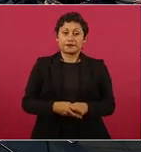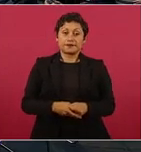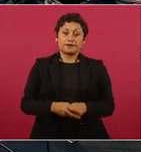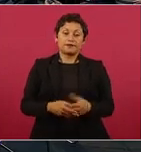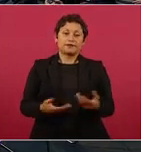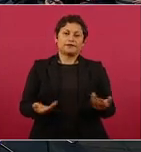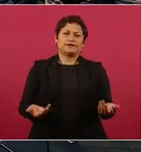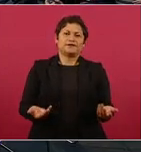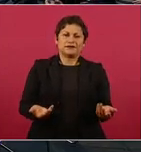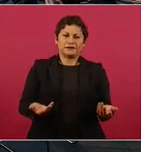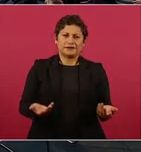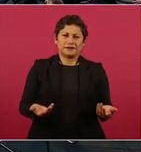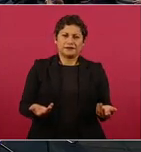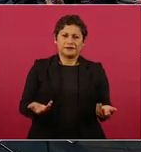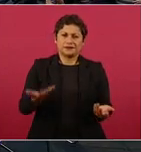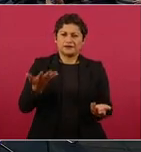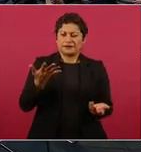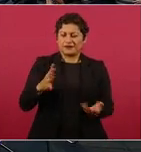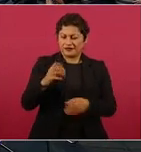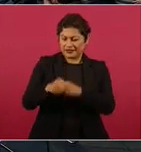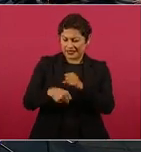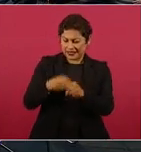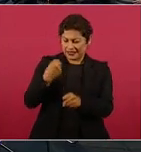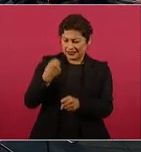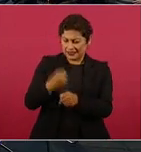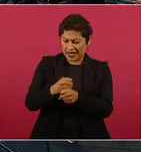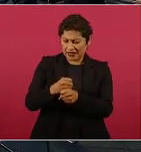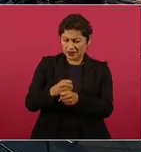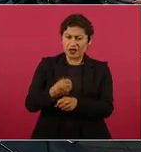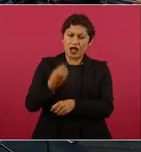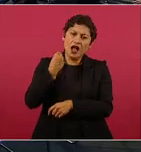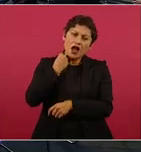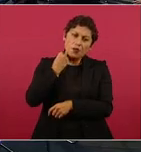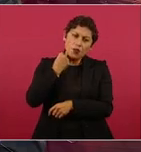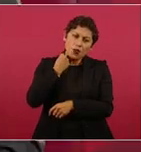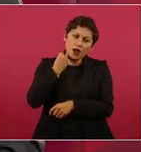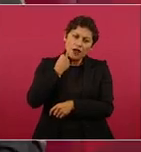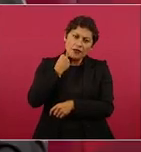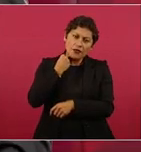Ya de 10 años de experiencia, un abogado, ay, nanita.